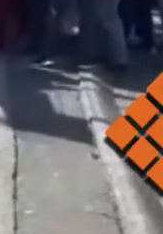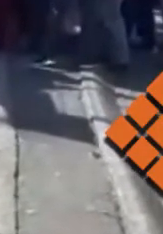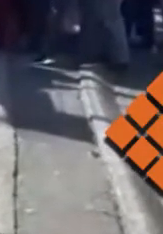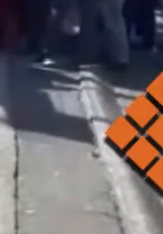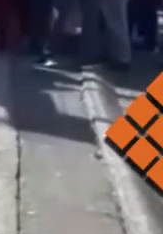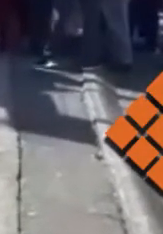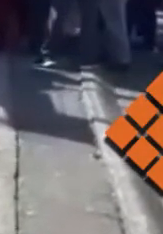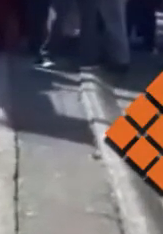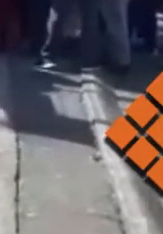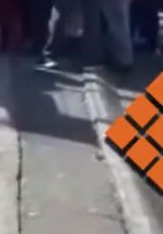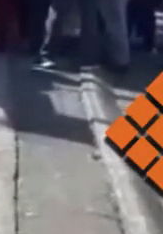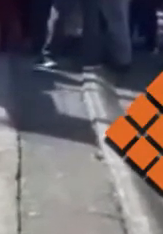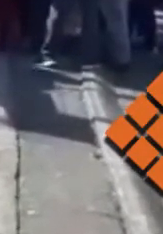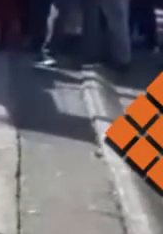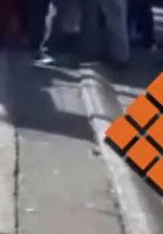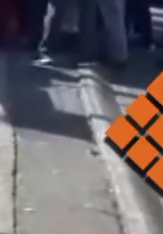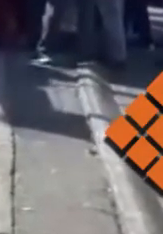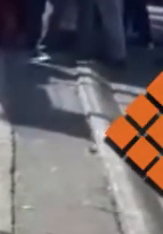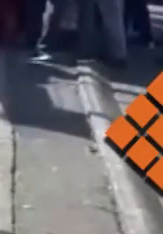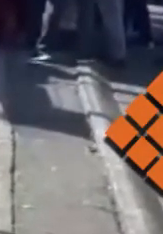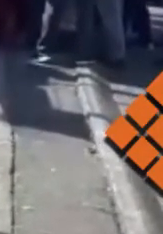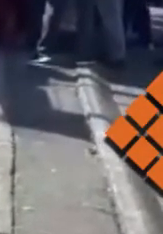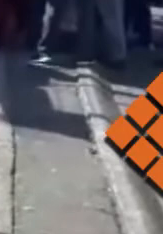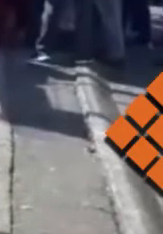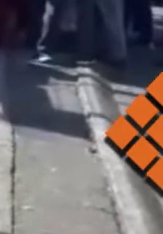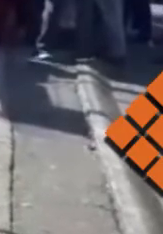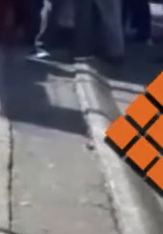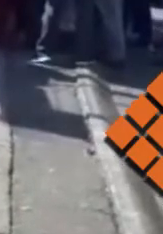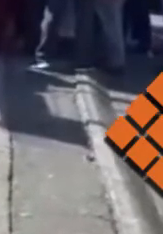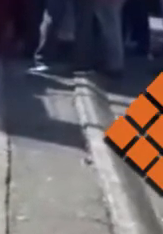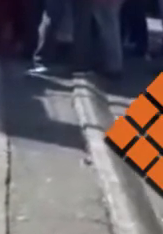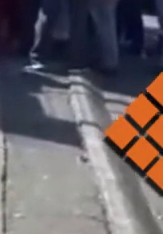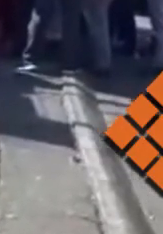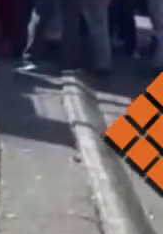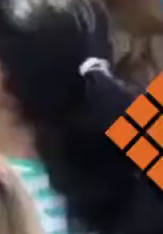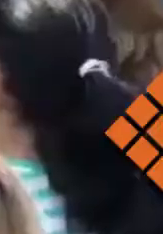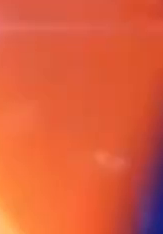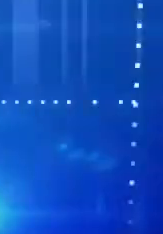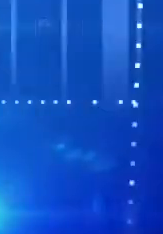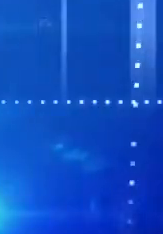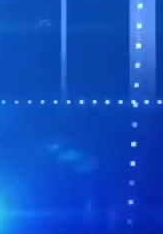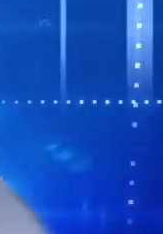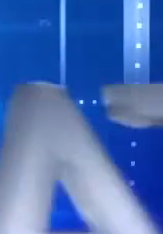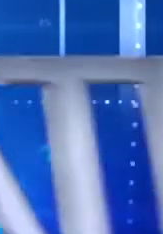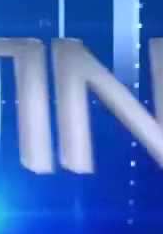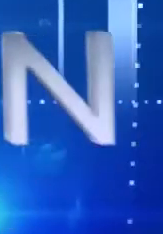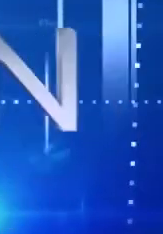obligados a acatarla. Con información de Rebeca Hernández, Agencia Cuadratín.